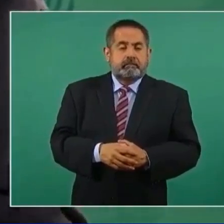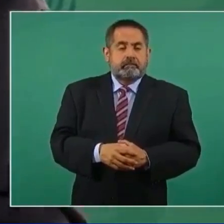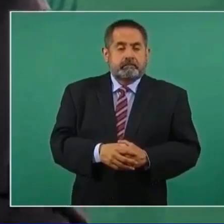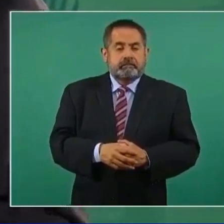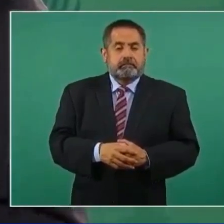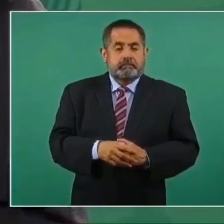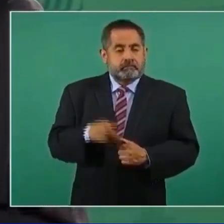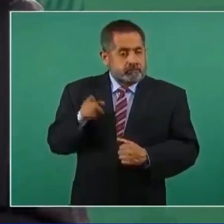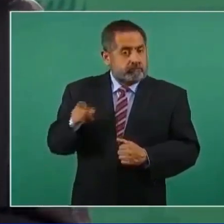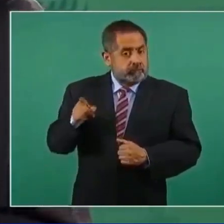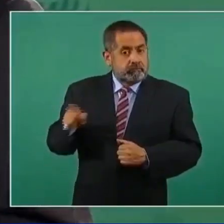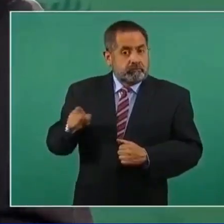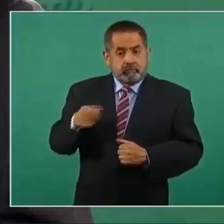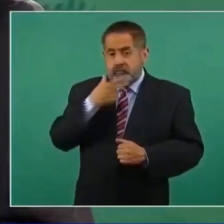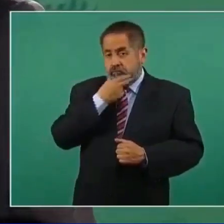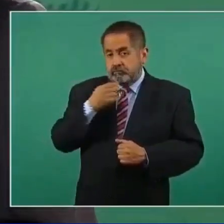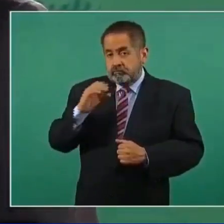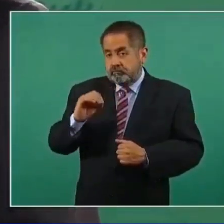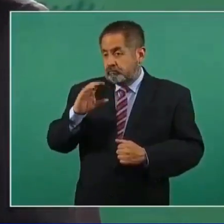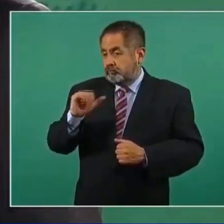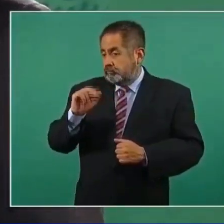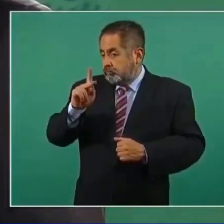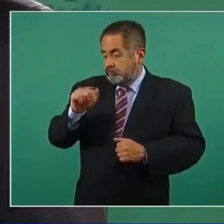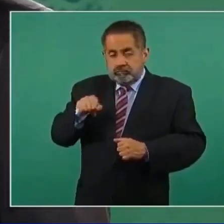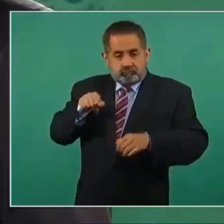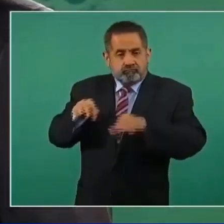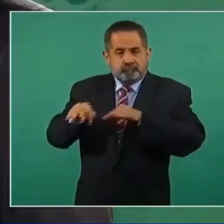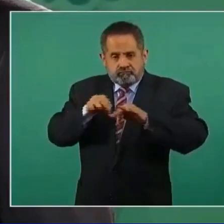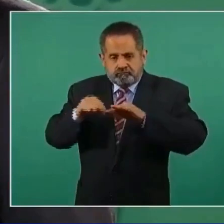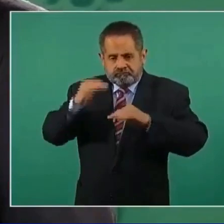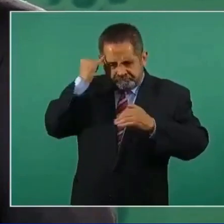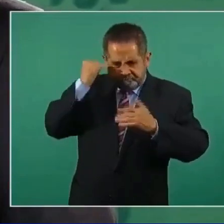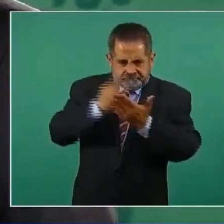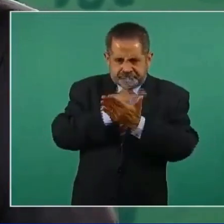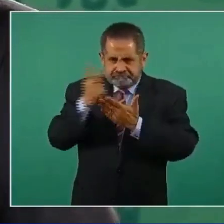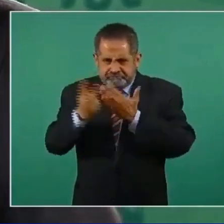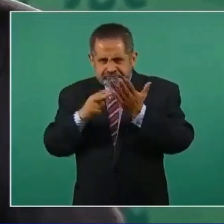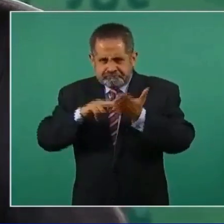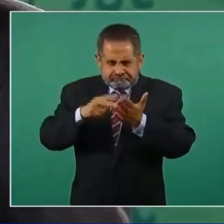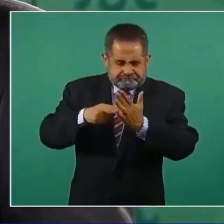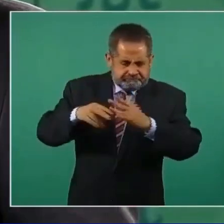que estuvo trabajando en ese propósito.